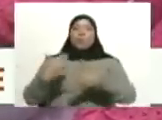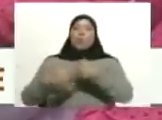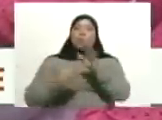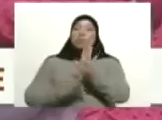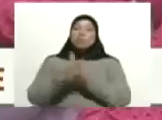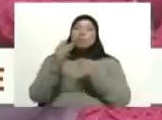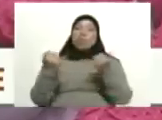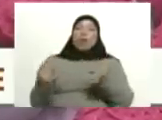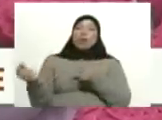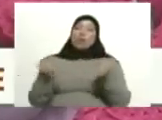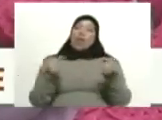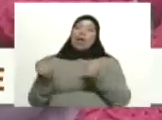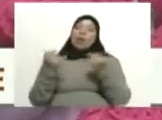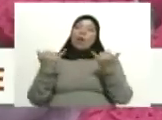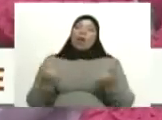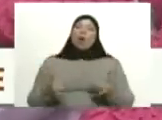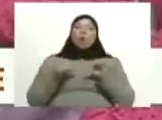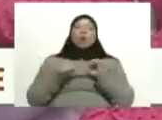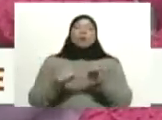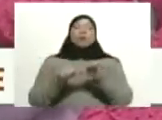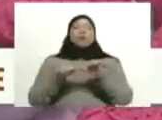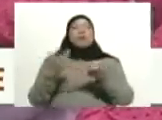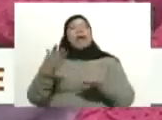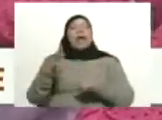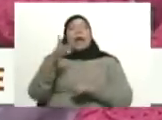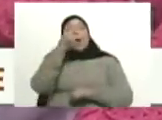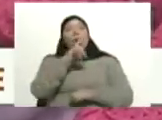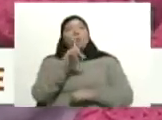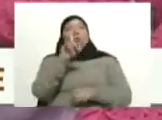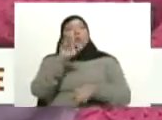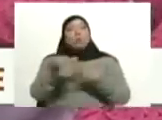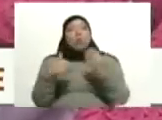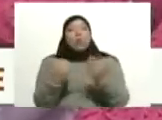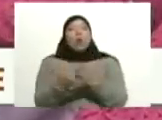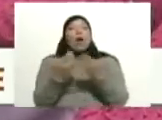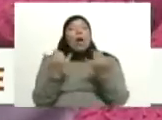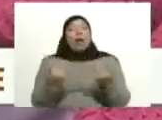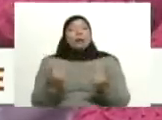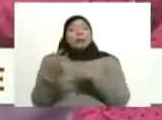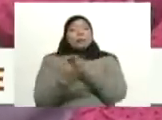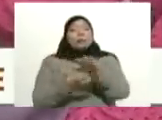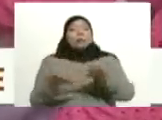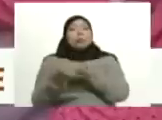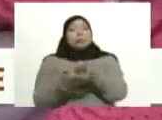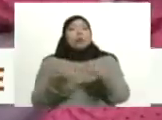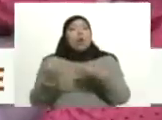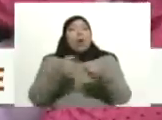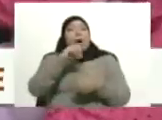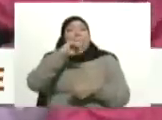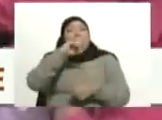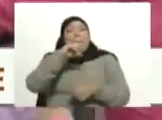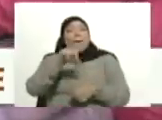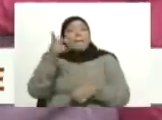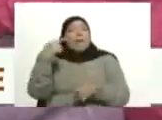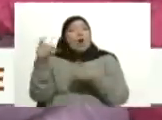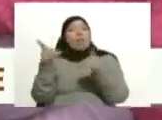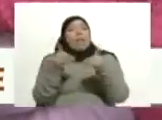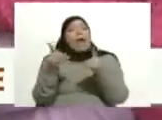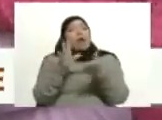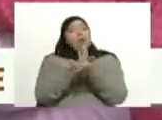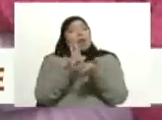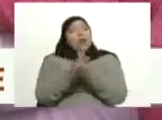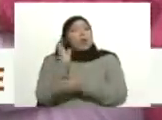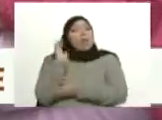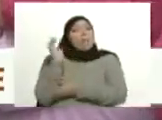que ver con el diálogo? ¿Está previsto continuar a pesar que han llamado a actos de desestabilización? ¿Es posible avanzar en un diálogo una vez ha dado este consenso del Parlamento